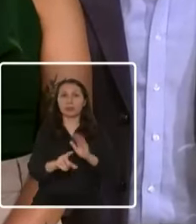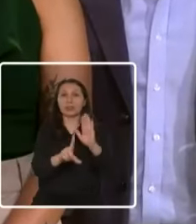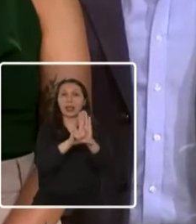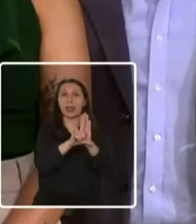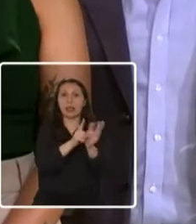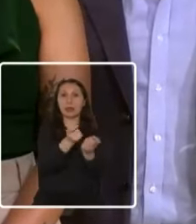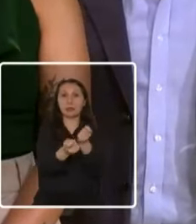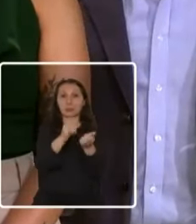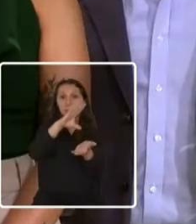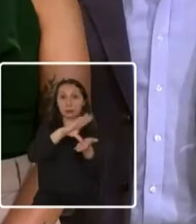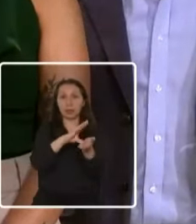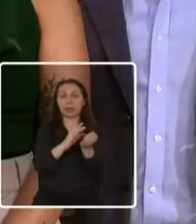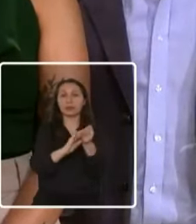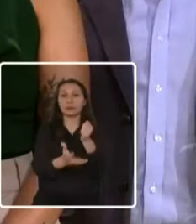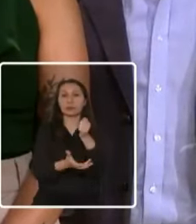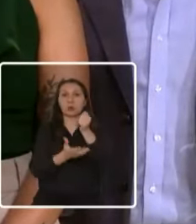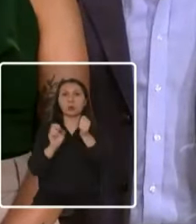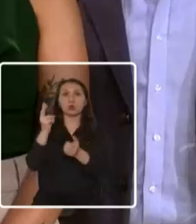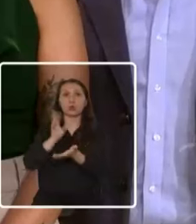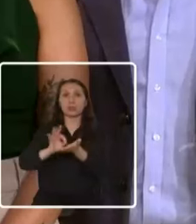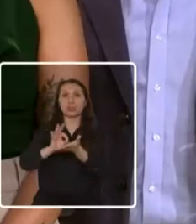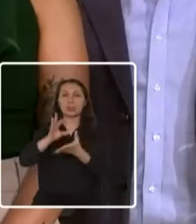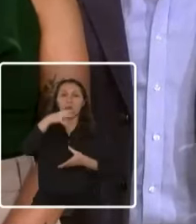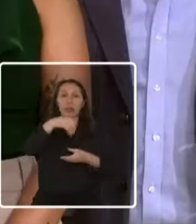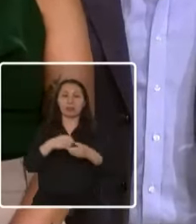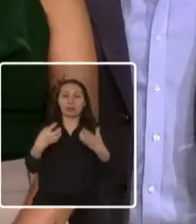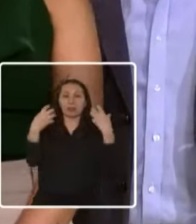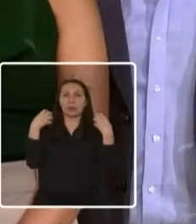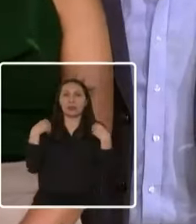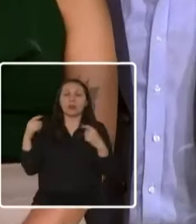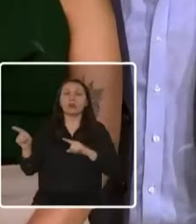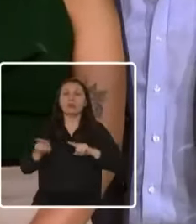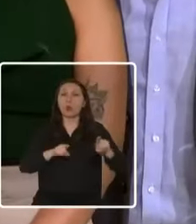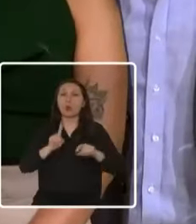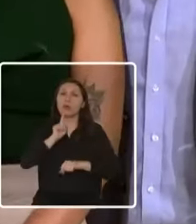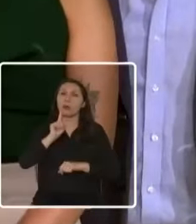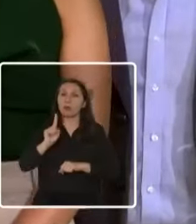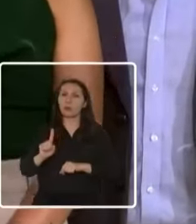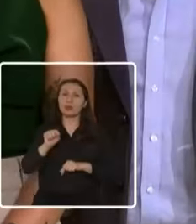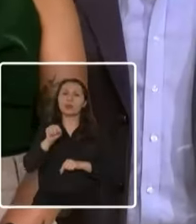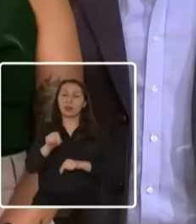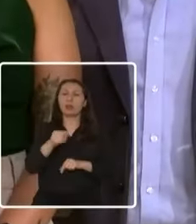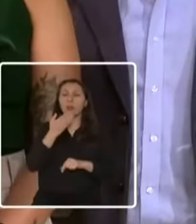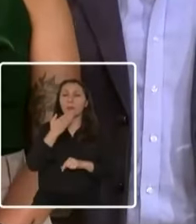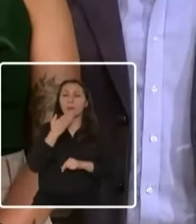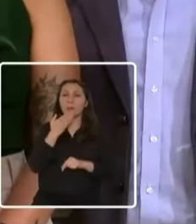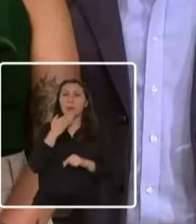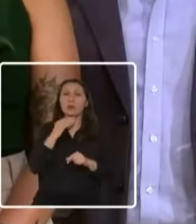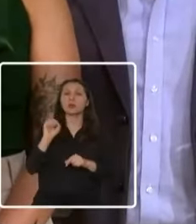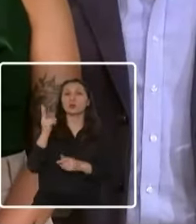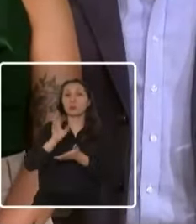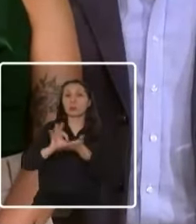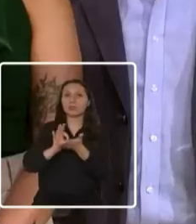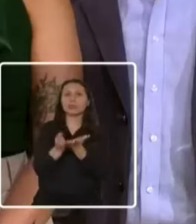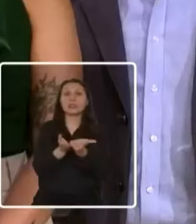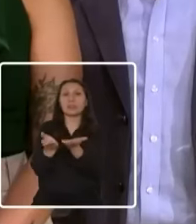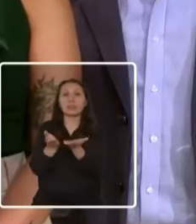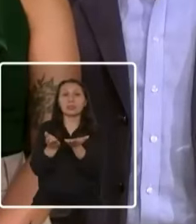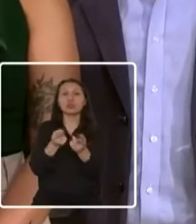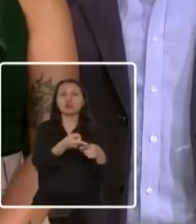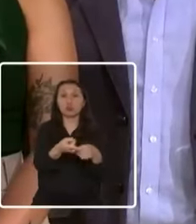la ley de presupuesto, lo dirige la Subsecretaría del Interior, quien coordina este comité, pero también está integrado por la Subsecretaría de